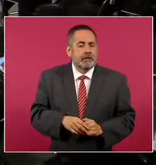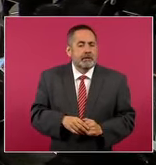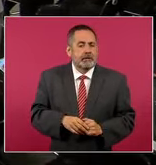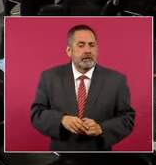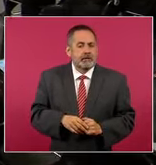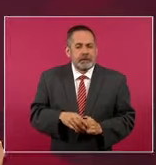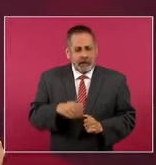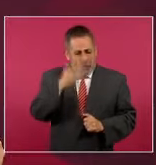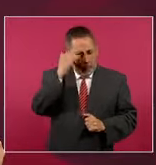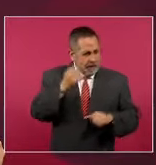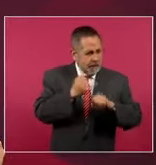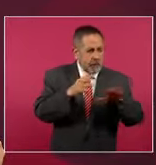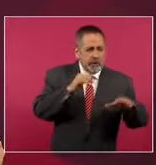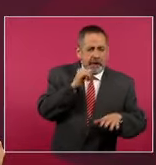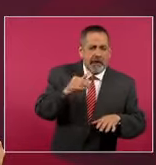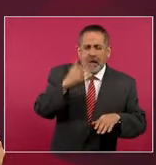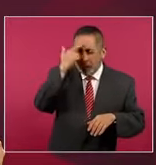de cuando